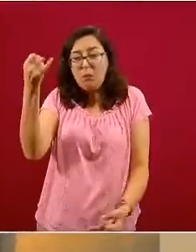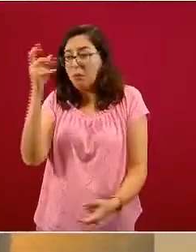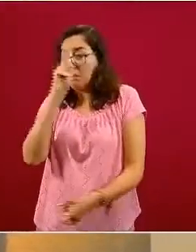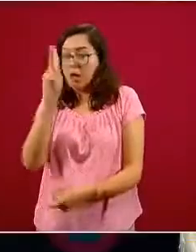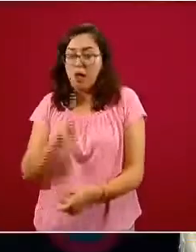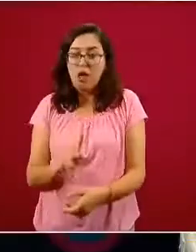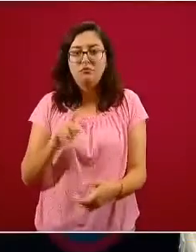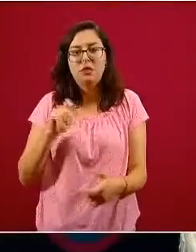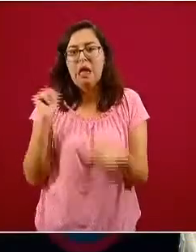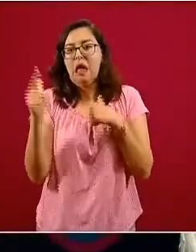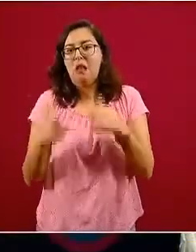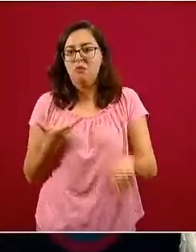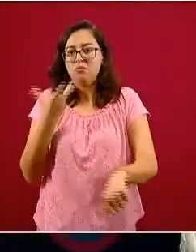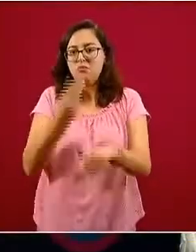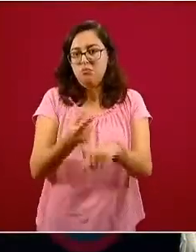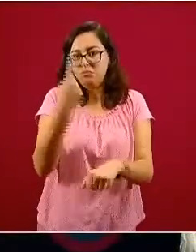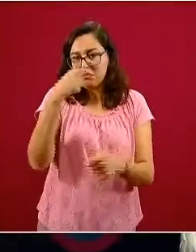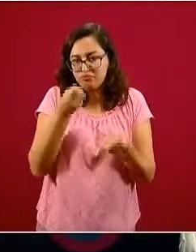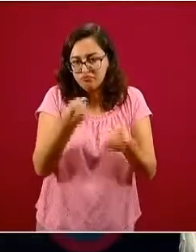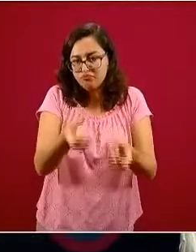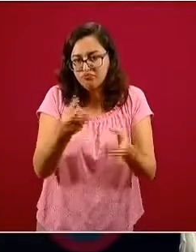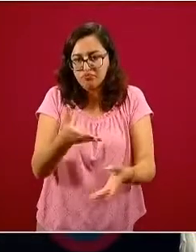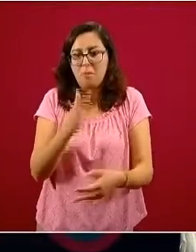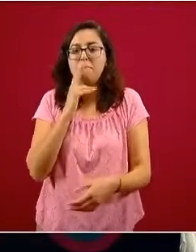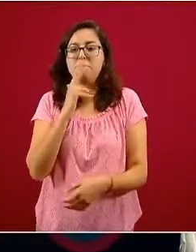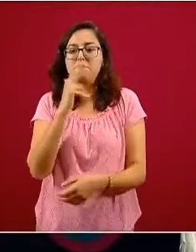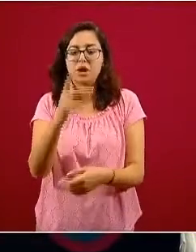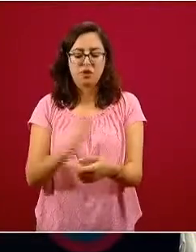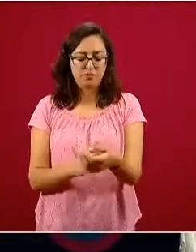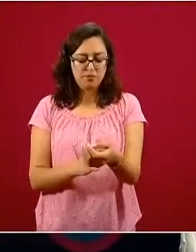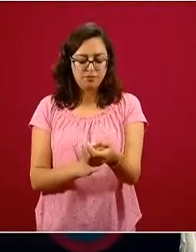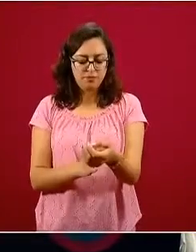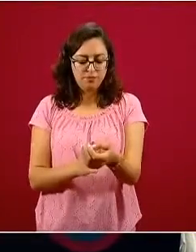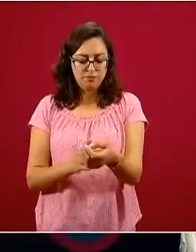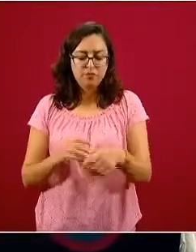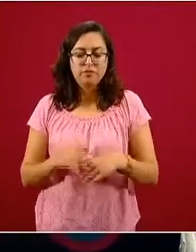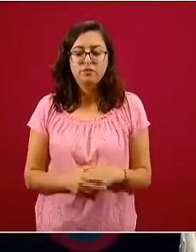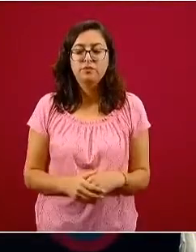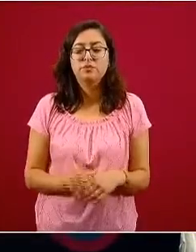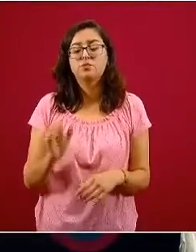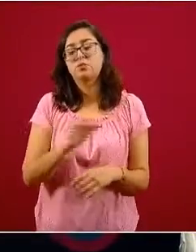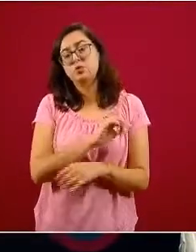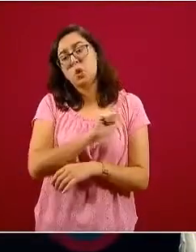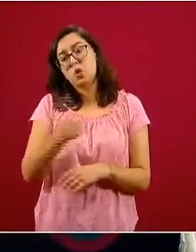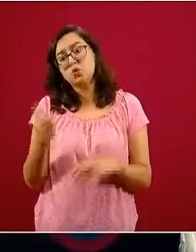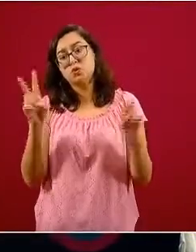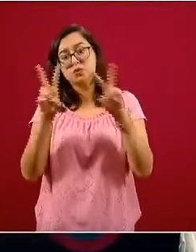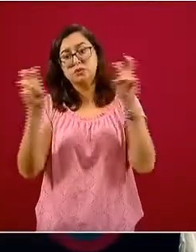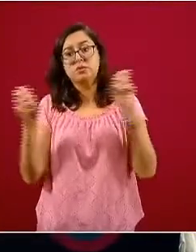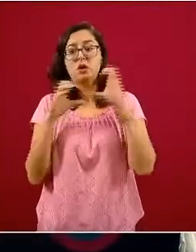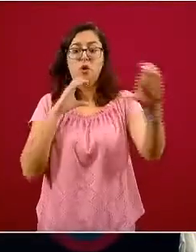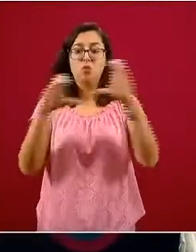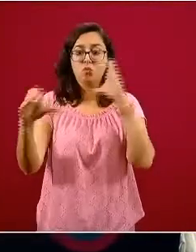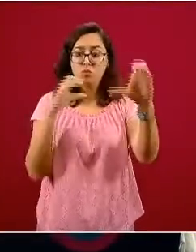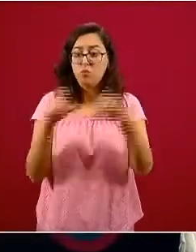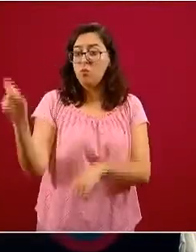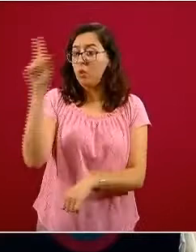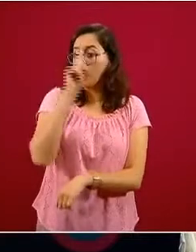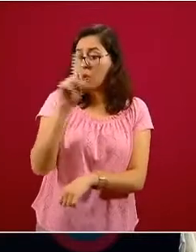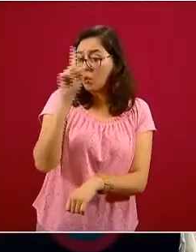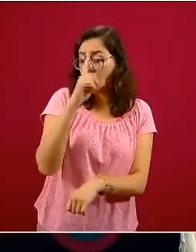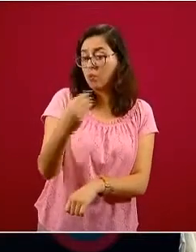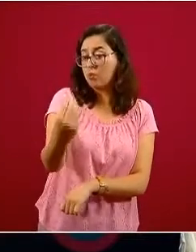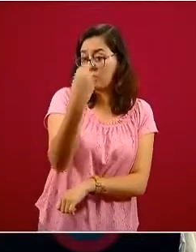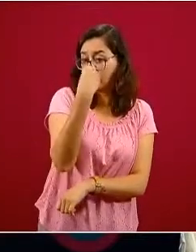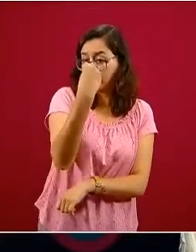siguiente, por favor. Y finalmente, la parte de comunicación y orientación alimentaria. Aquí les comentaba yo